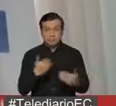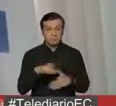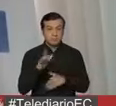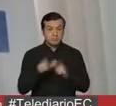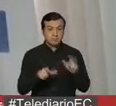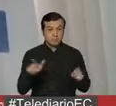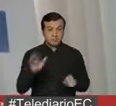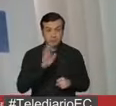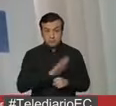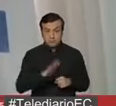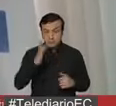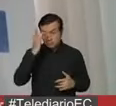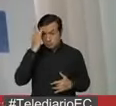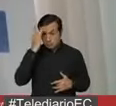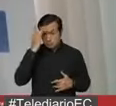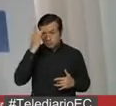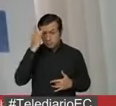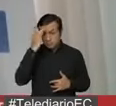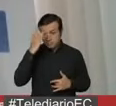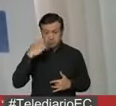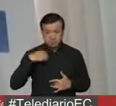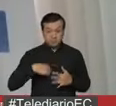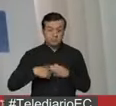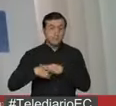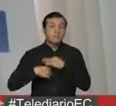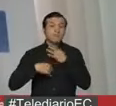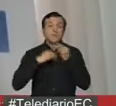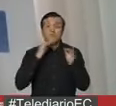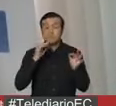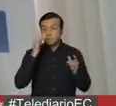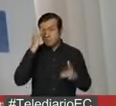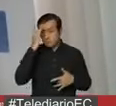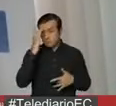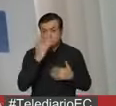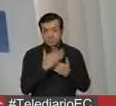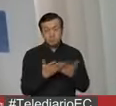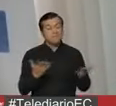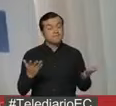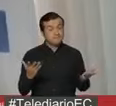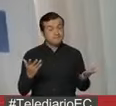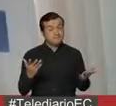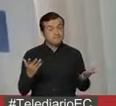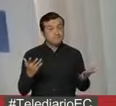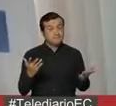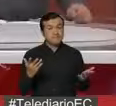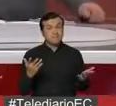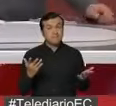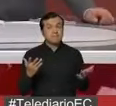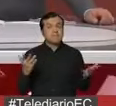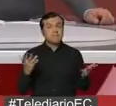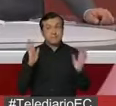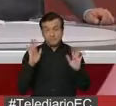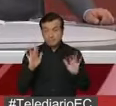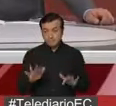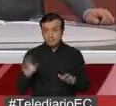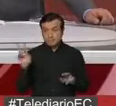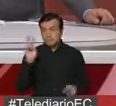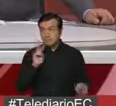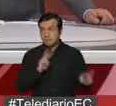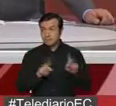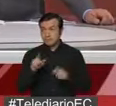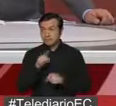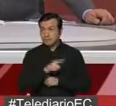diagnosticada positivamente con el coronavirus 19. Y desde la Secretaría, ¿cómo se ve este